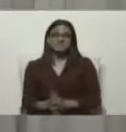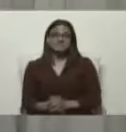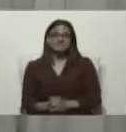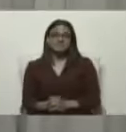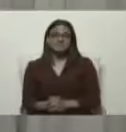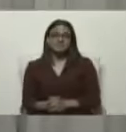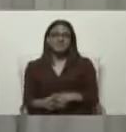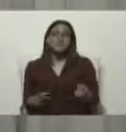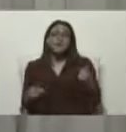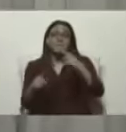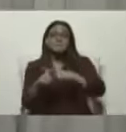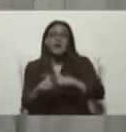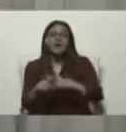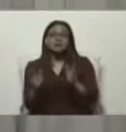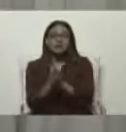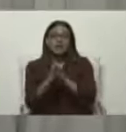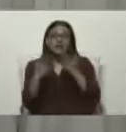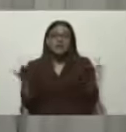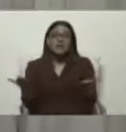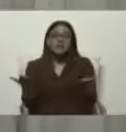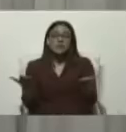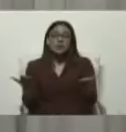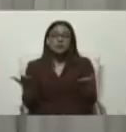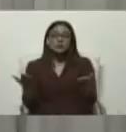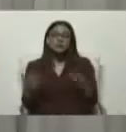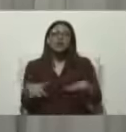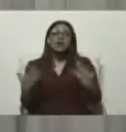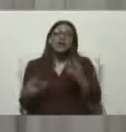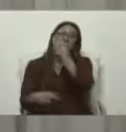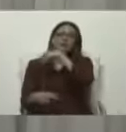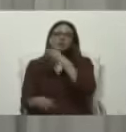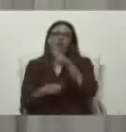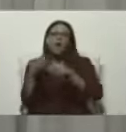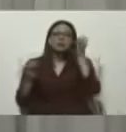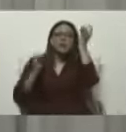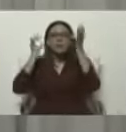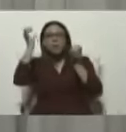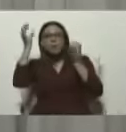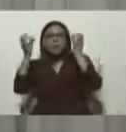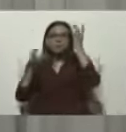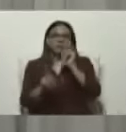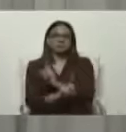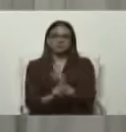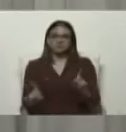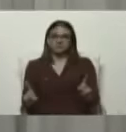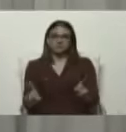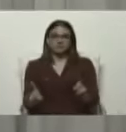más libros que los reality shows que ustedes han visto.